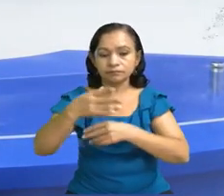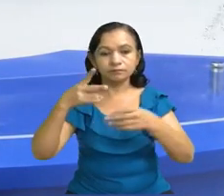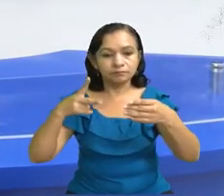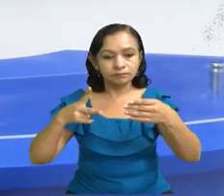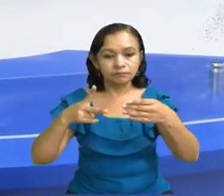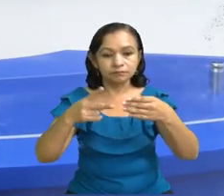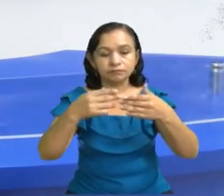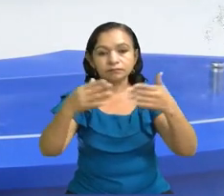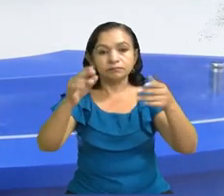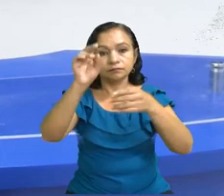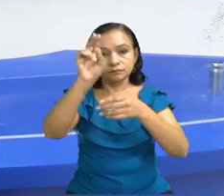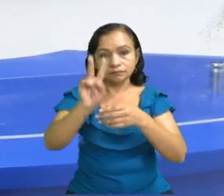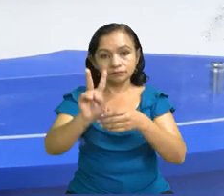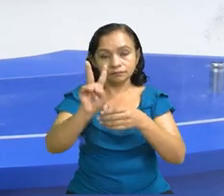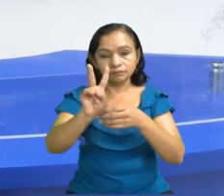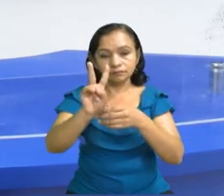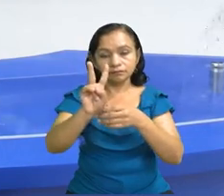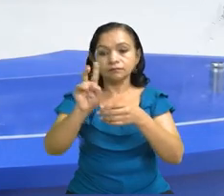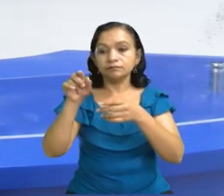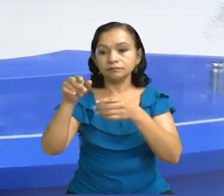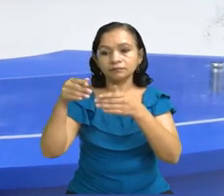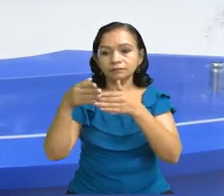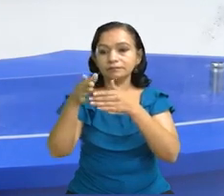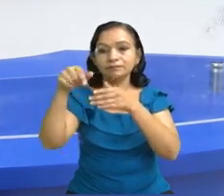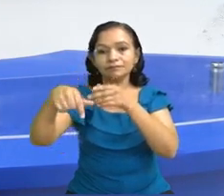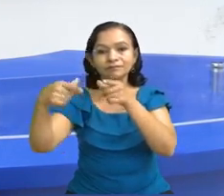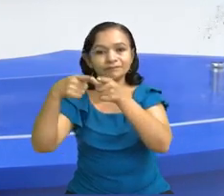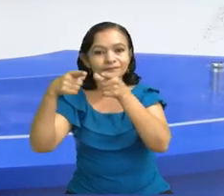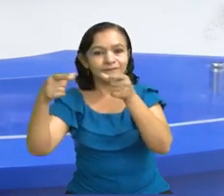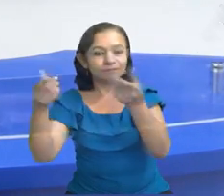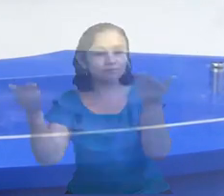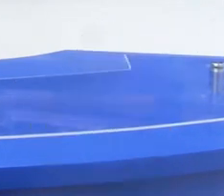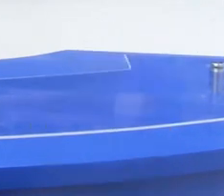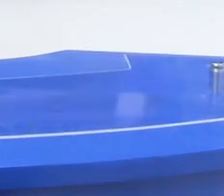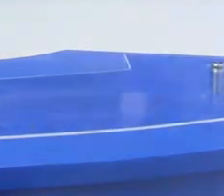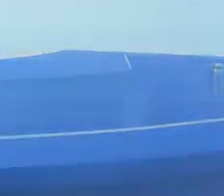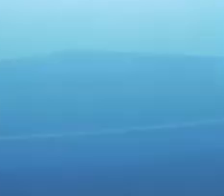la segunda entrada del puerto Salvador Allende en Managua. Veamos.